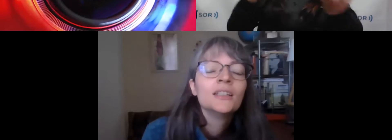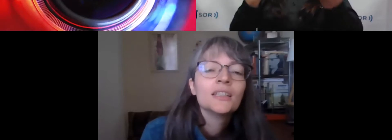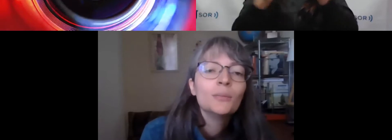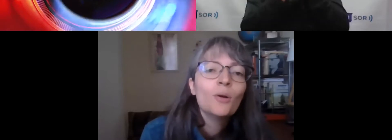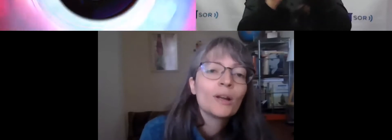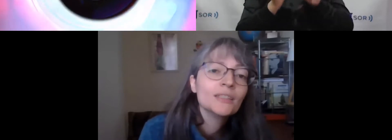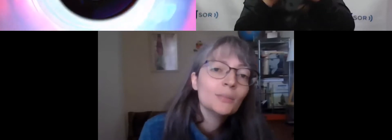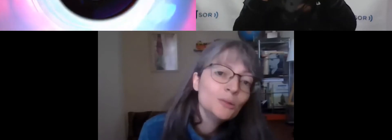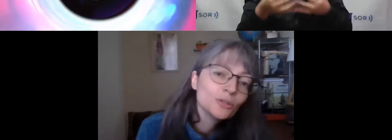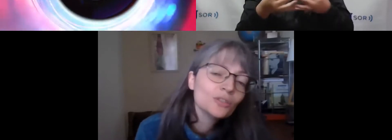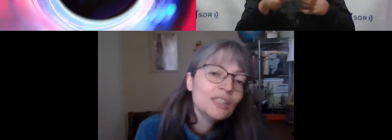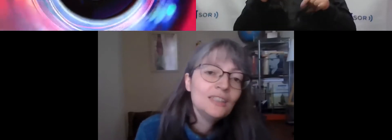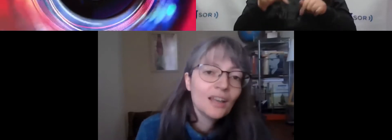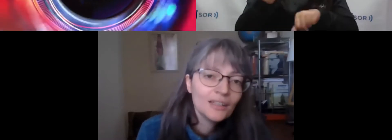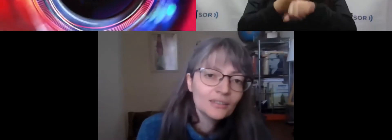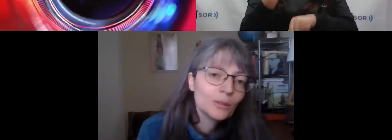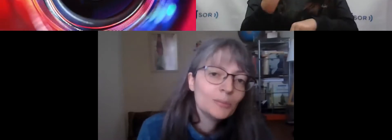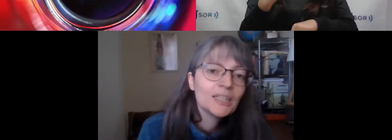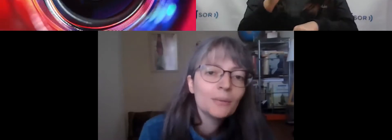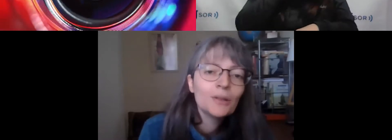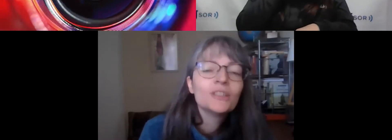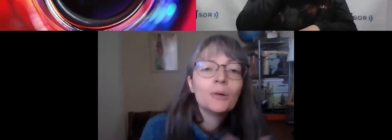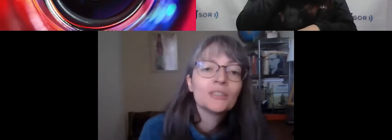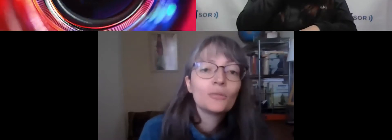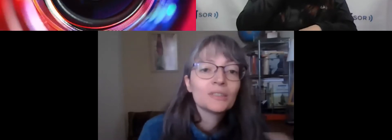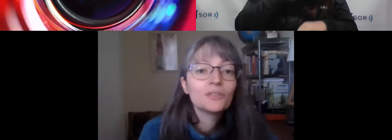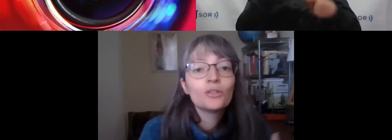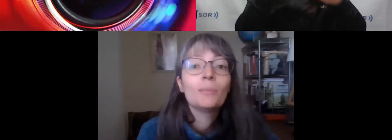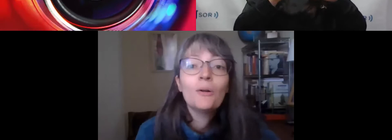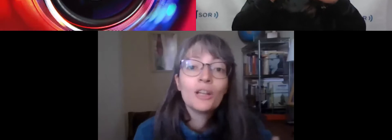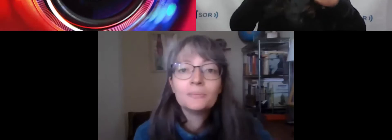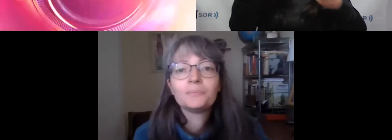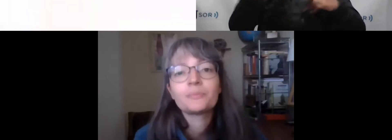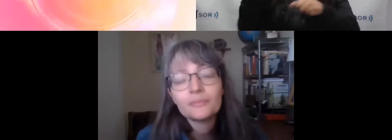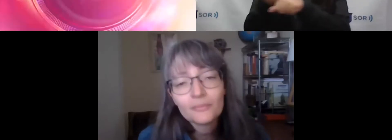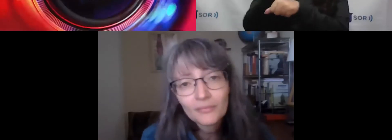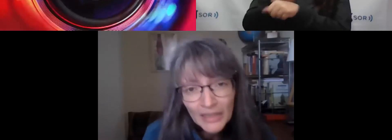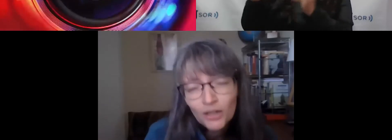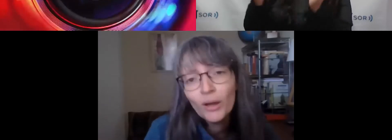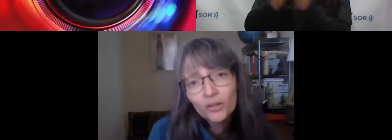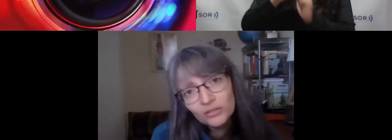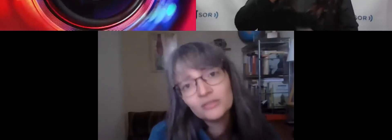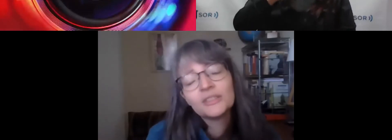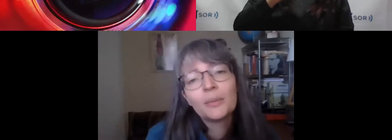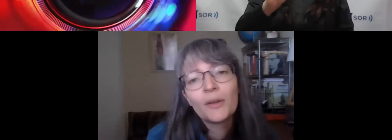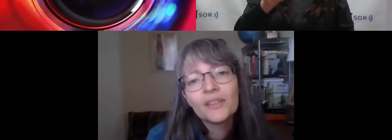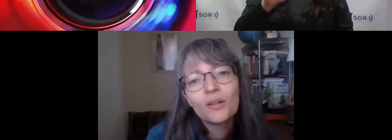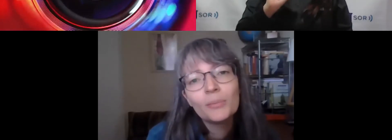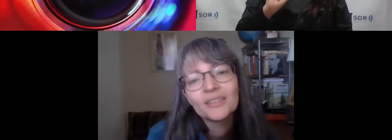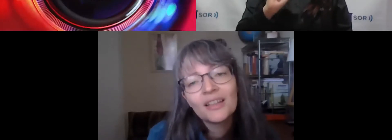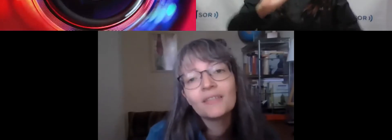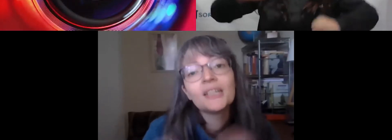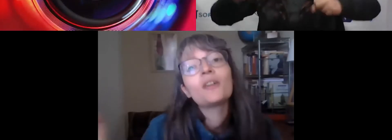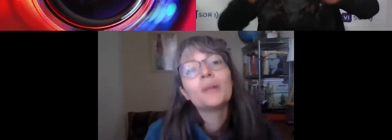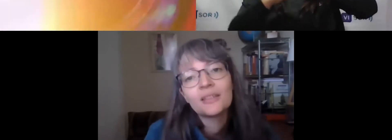tenemos 40 minutos iniciales de una primera etapa donde vamos a estar conversando con la paola y luego después de esa